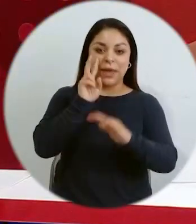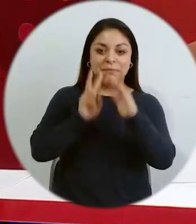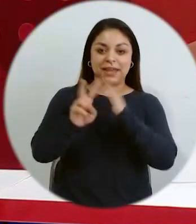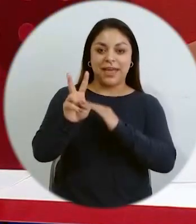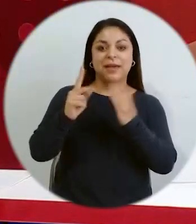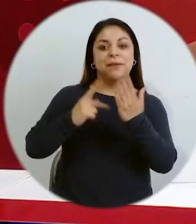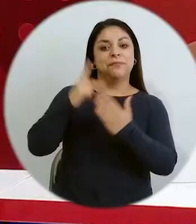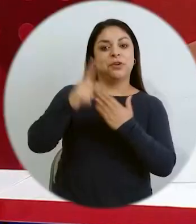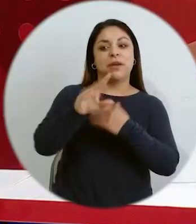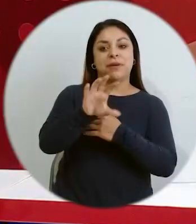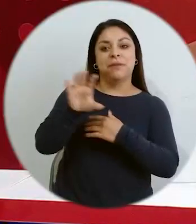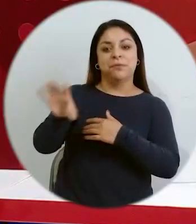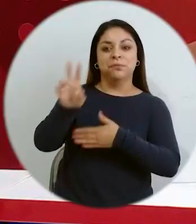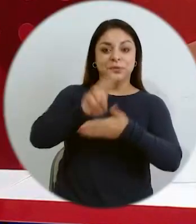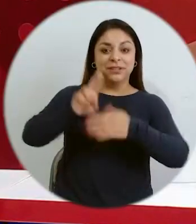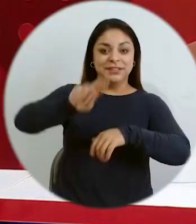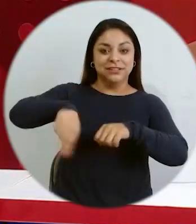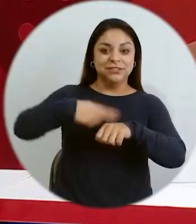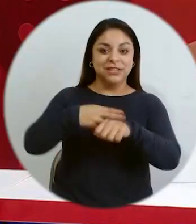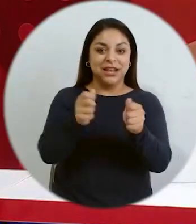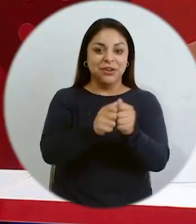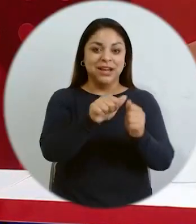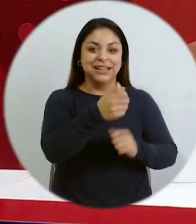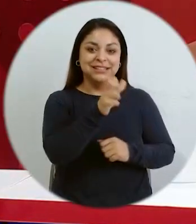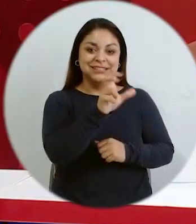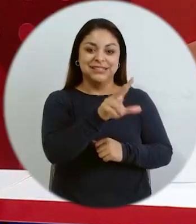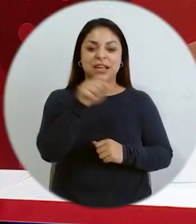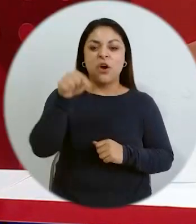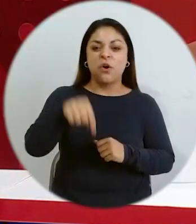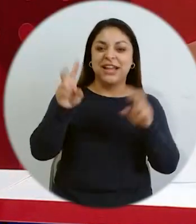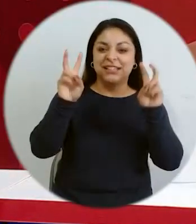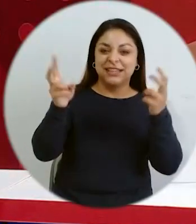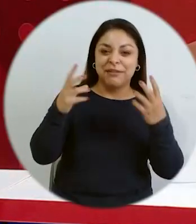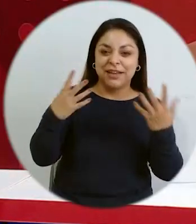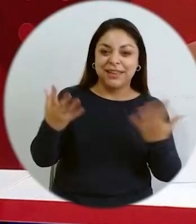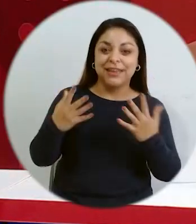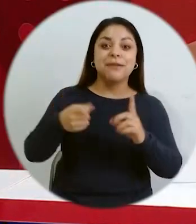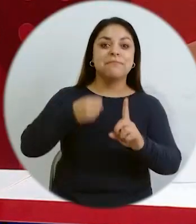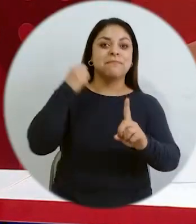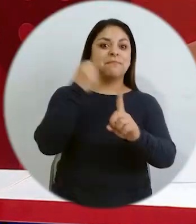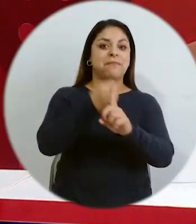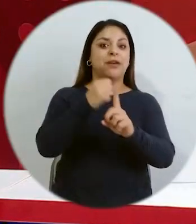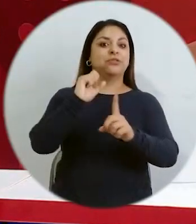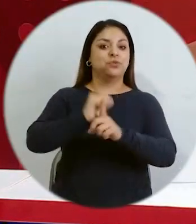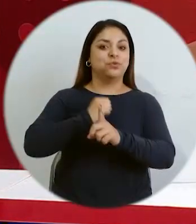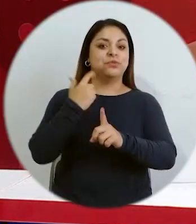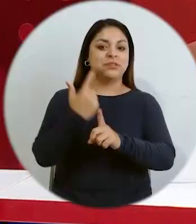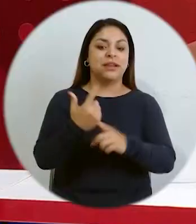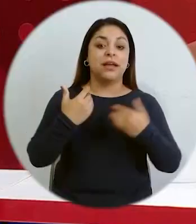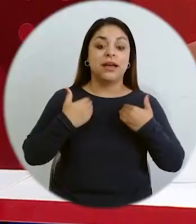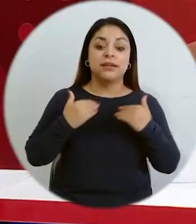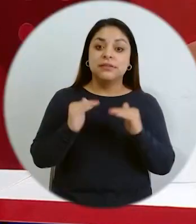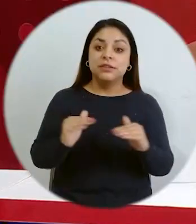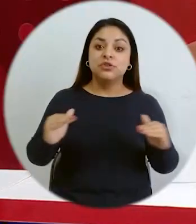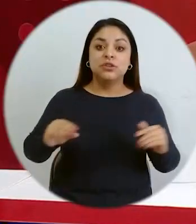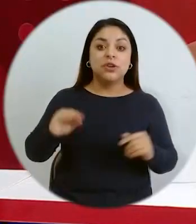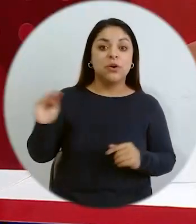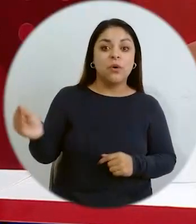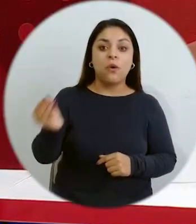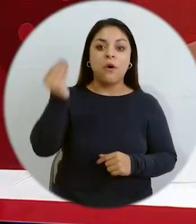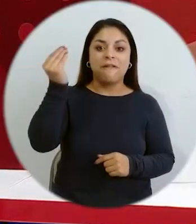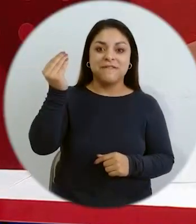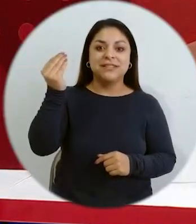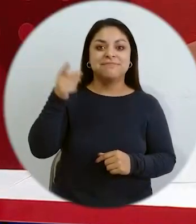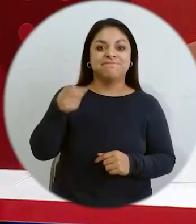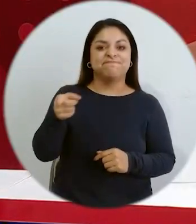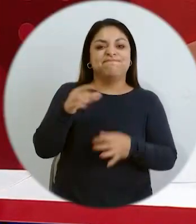Continúa usted con una mirada del programa de la Universidad Nacional y de CINAR S.A. Hoy con el tema del impacto social que tienen nuestras niñas,